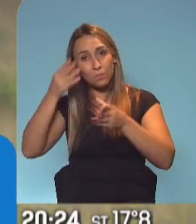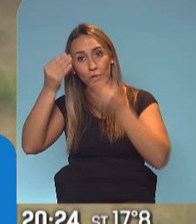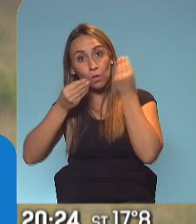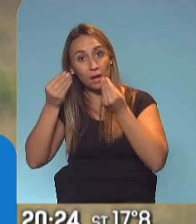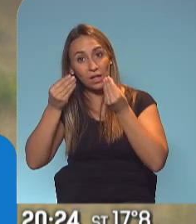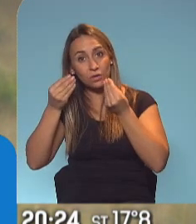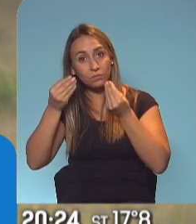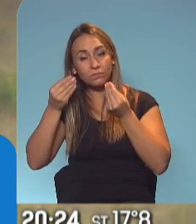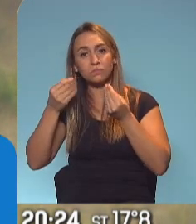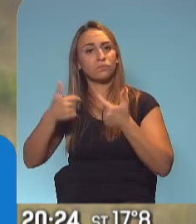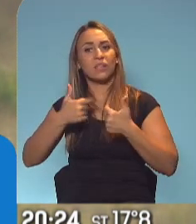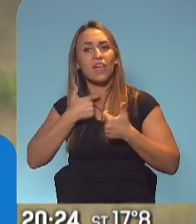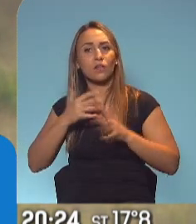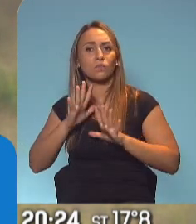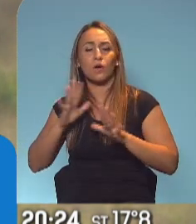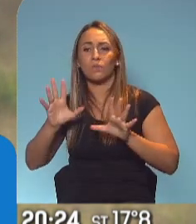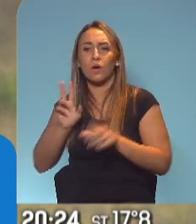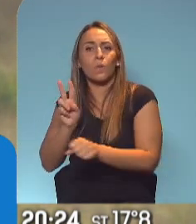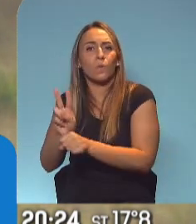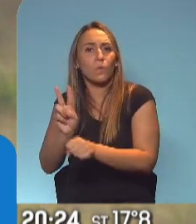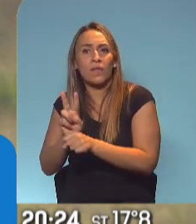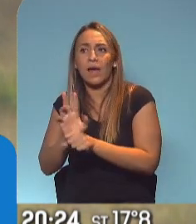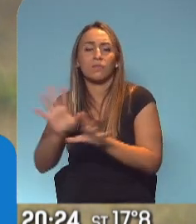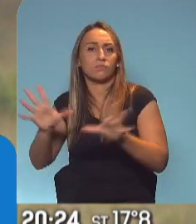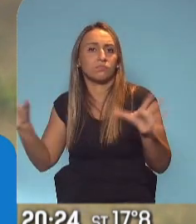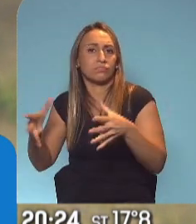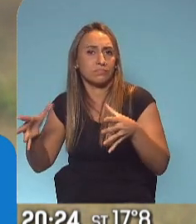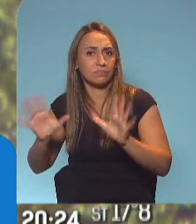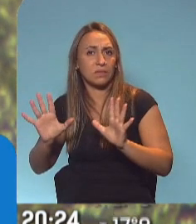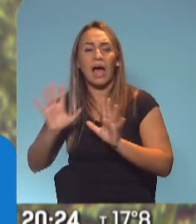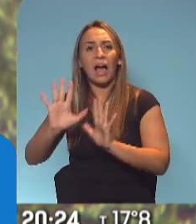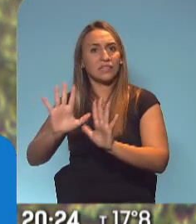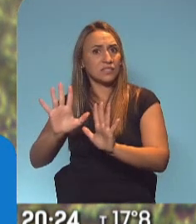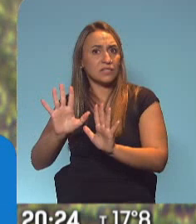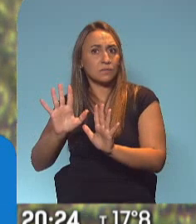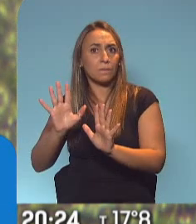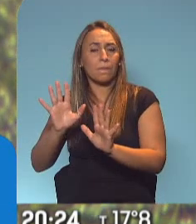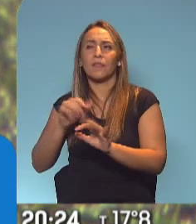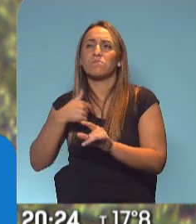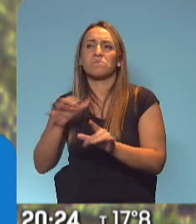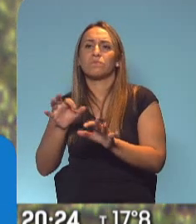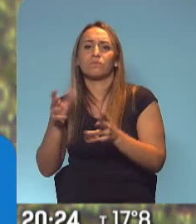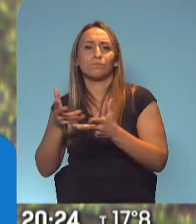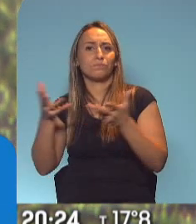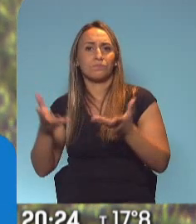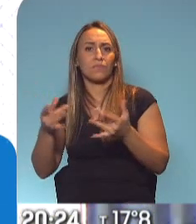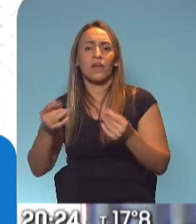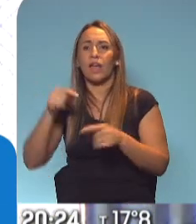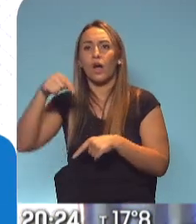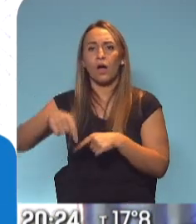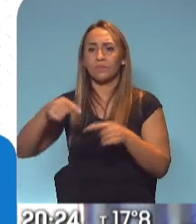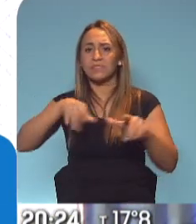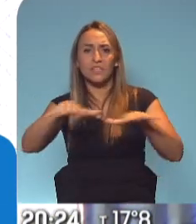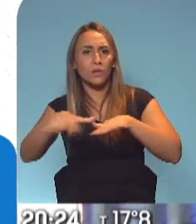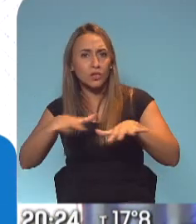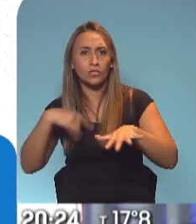sido consolidar el interés general y el bien común, así lo hemos hecho. Nada de lo que hoy estamos enfrentando tiene que